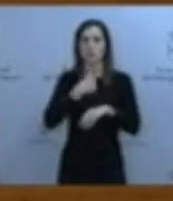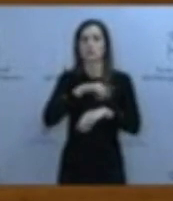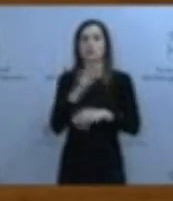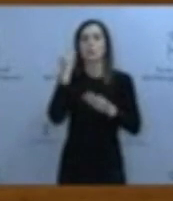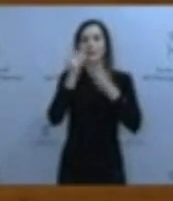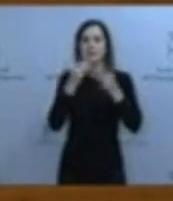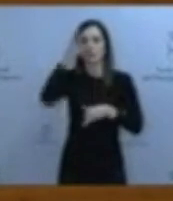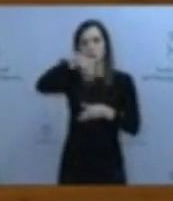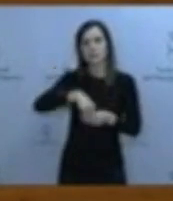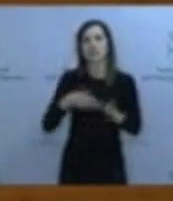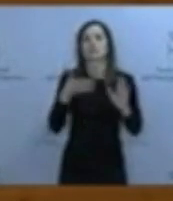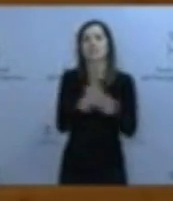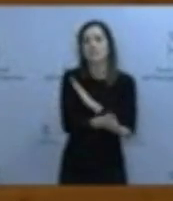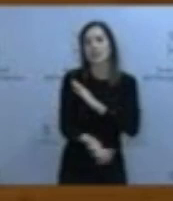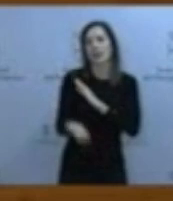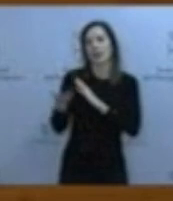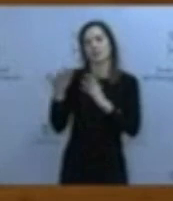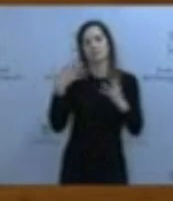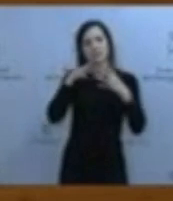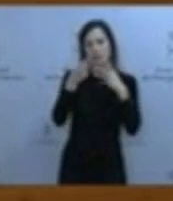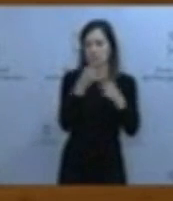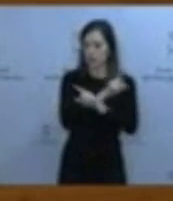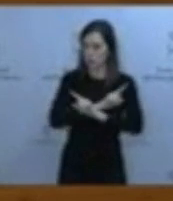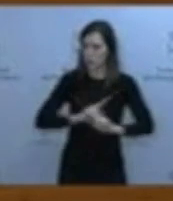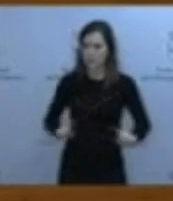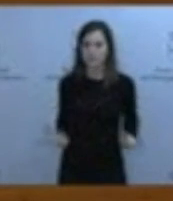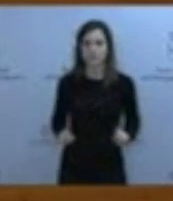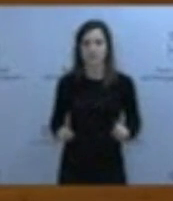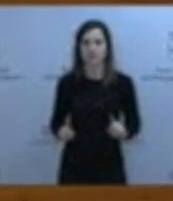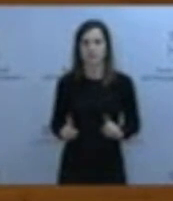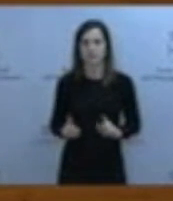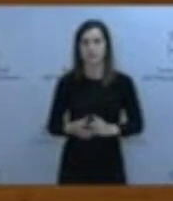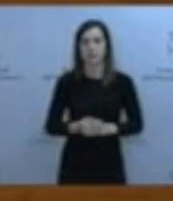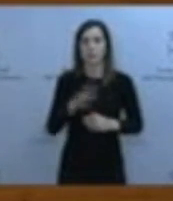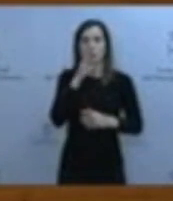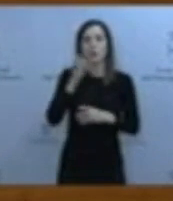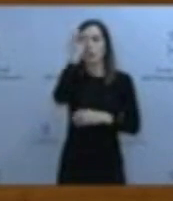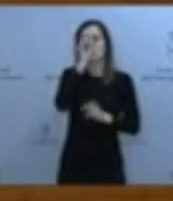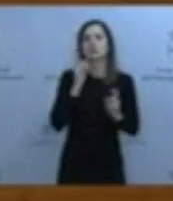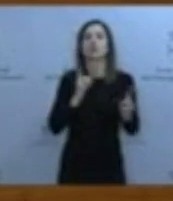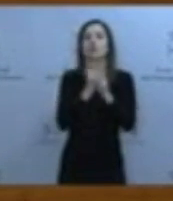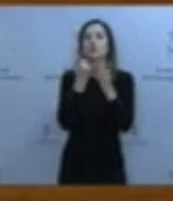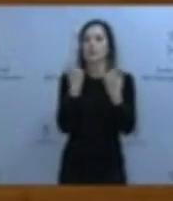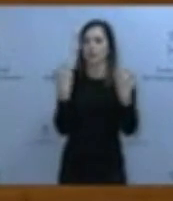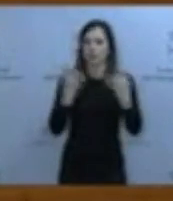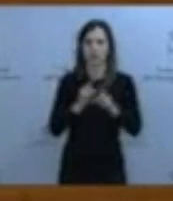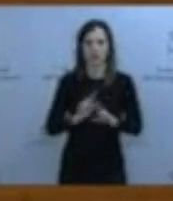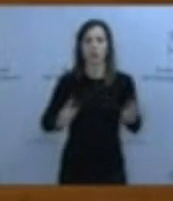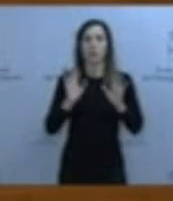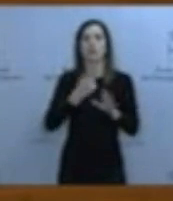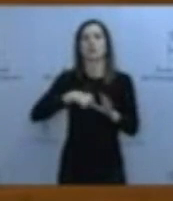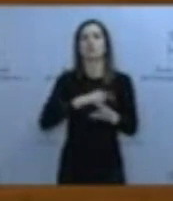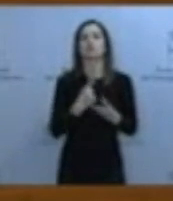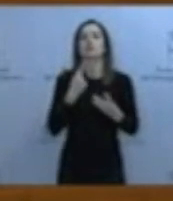el contenido es lo suficientemente abstracto como para no posicionarse en contra. Sin embargo, insistimos en que no